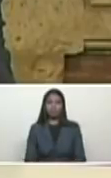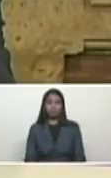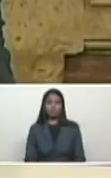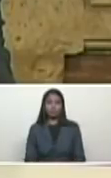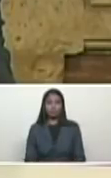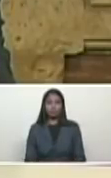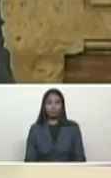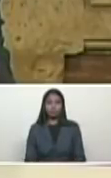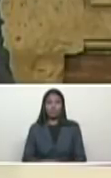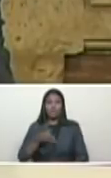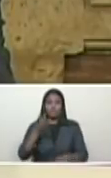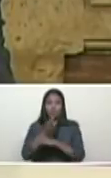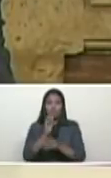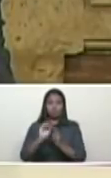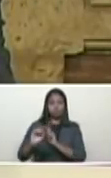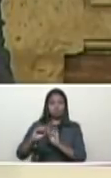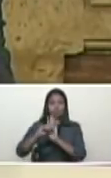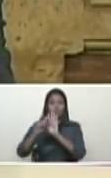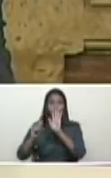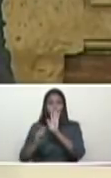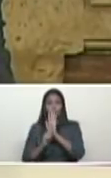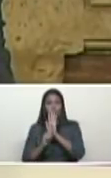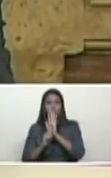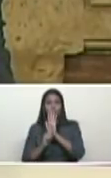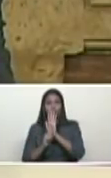el que vaya contra la constitución